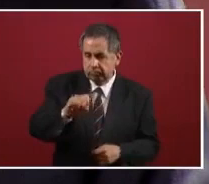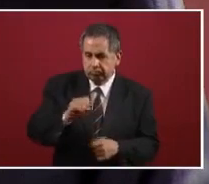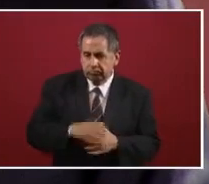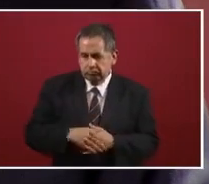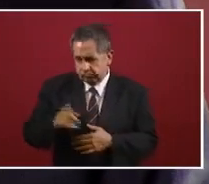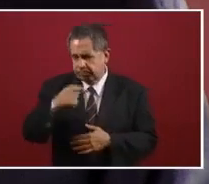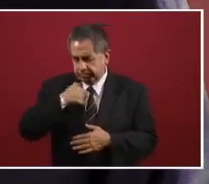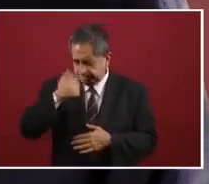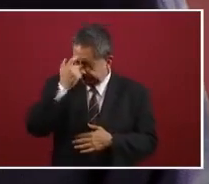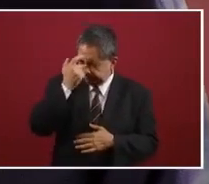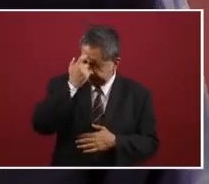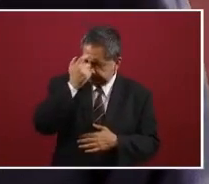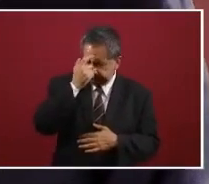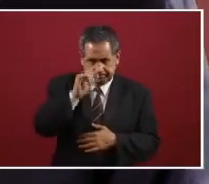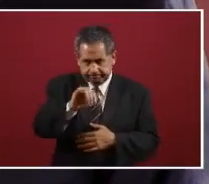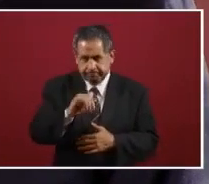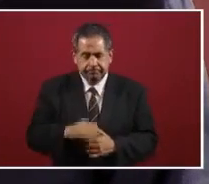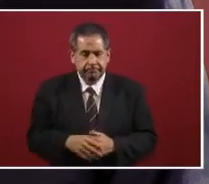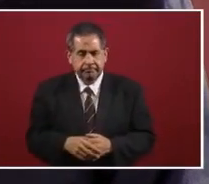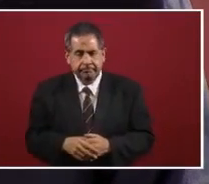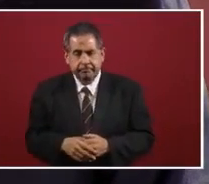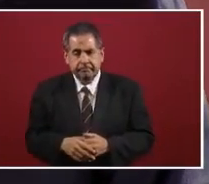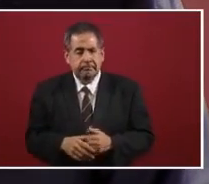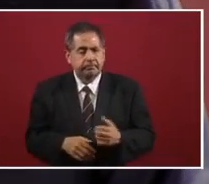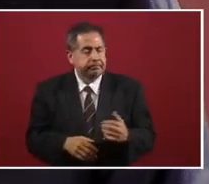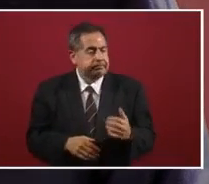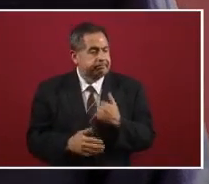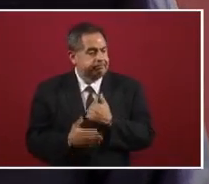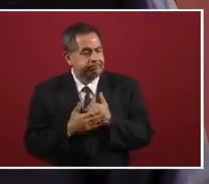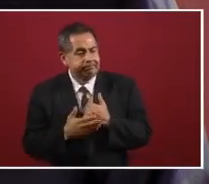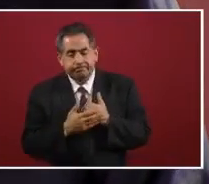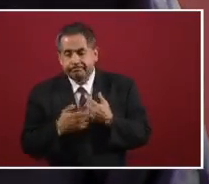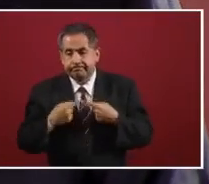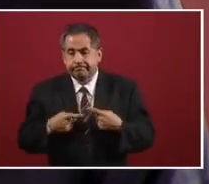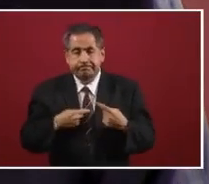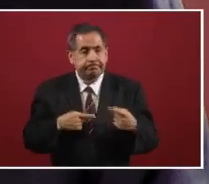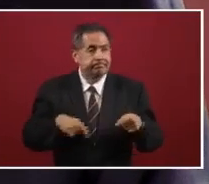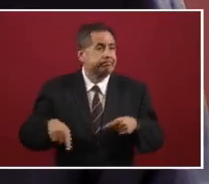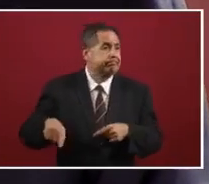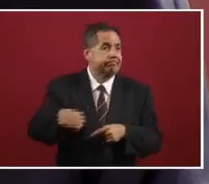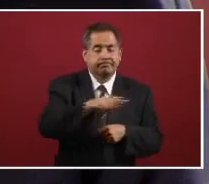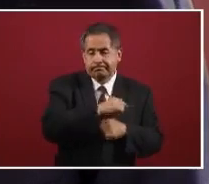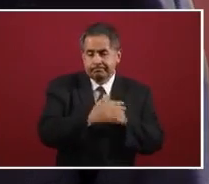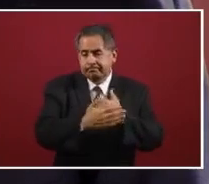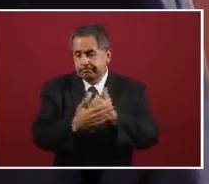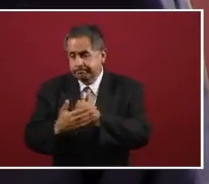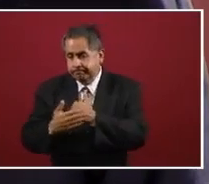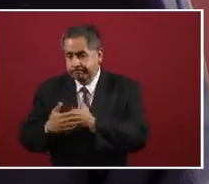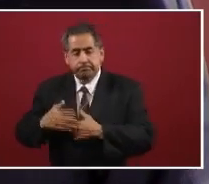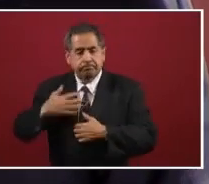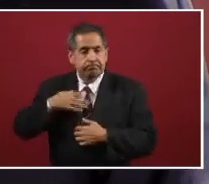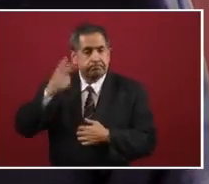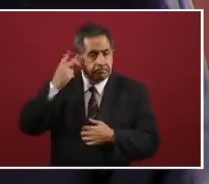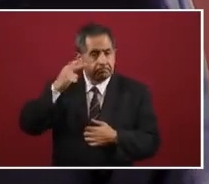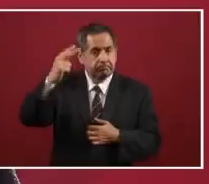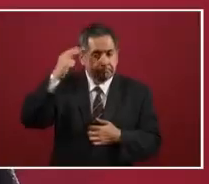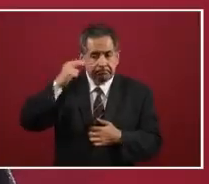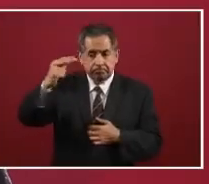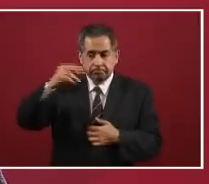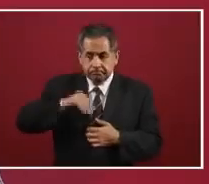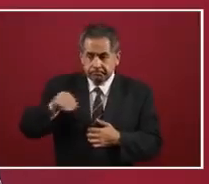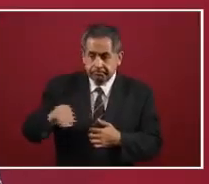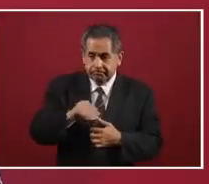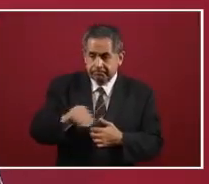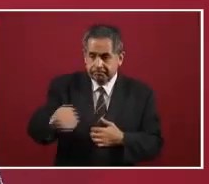sí lo tenemos muy presente. Además, me lo dicen en las giras de